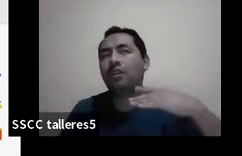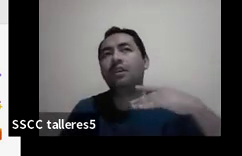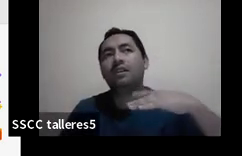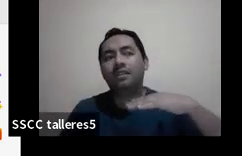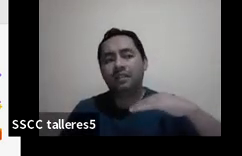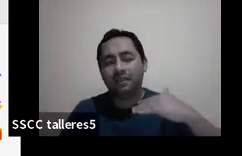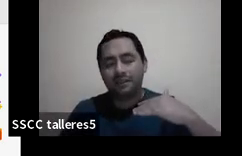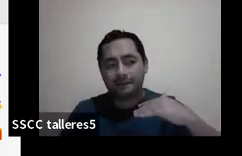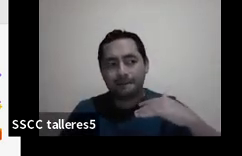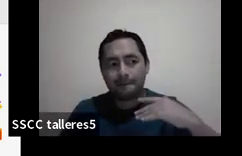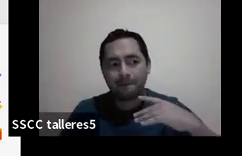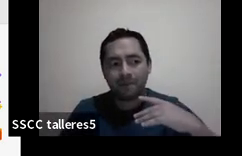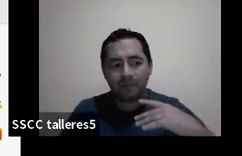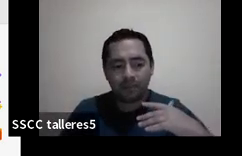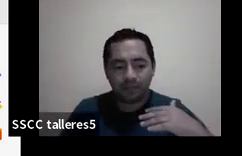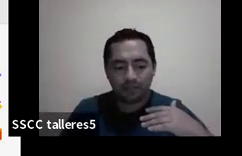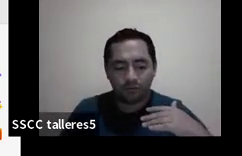también